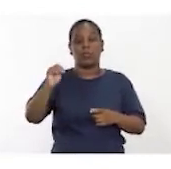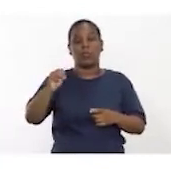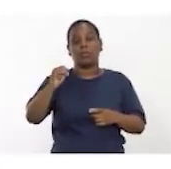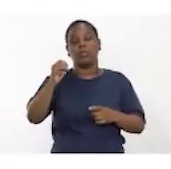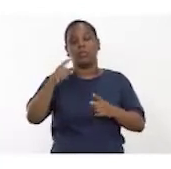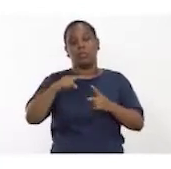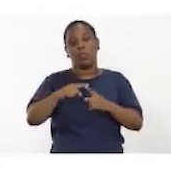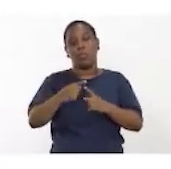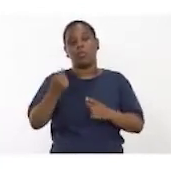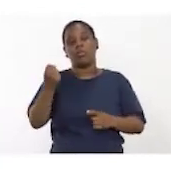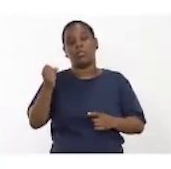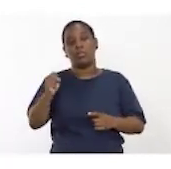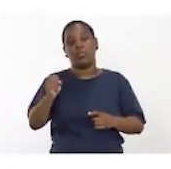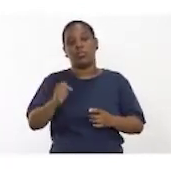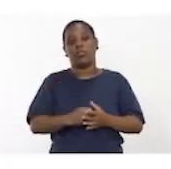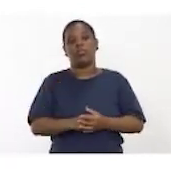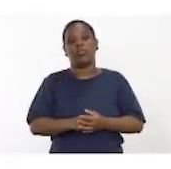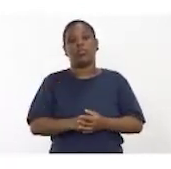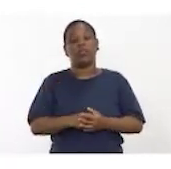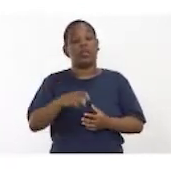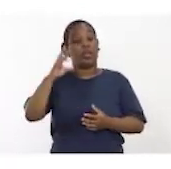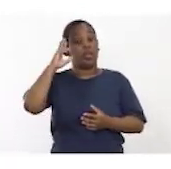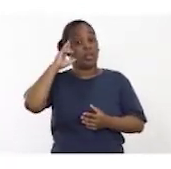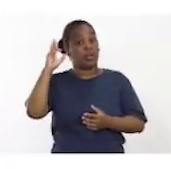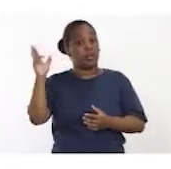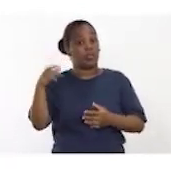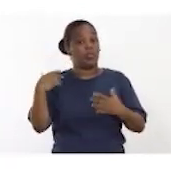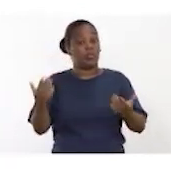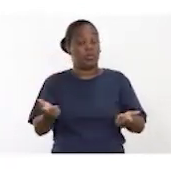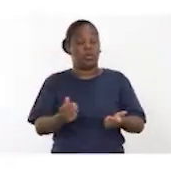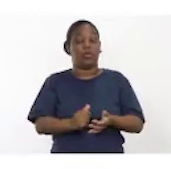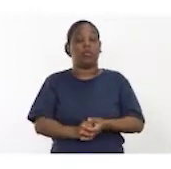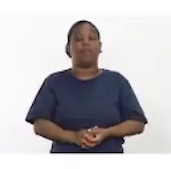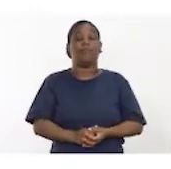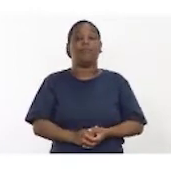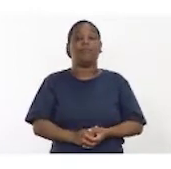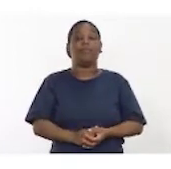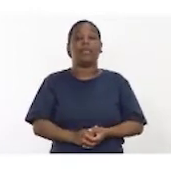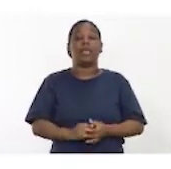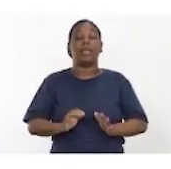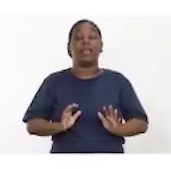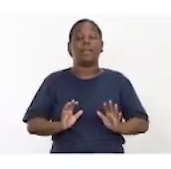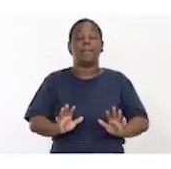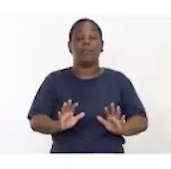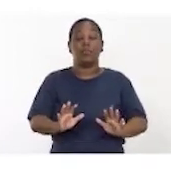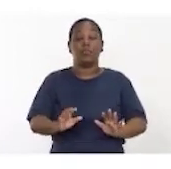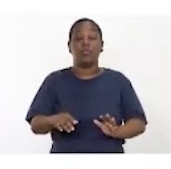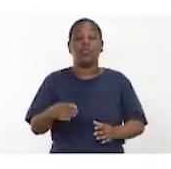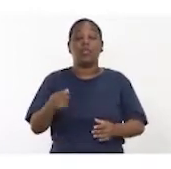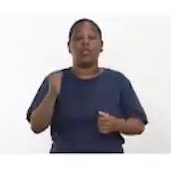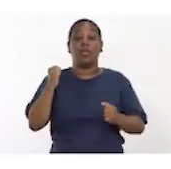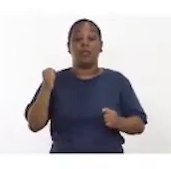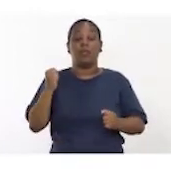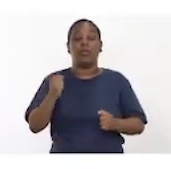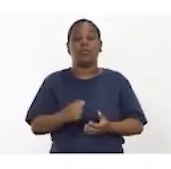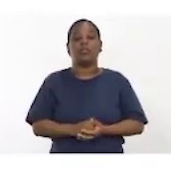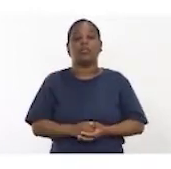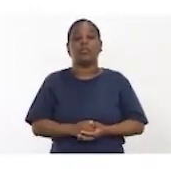metros por segundo. Les recordamos que el impulso de la